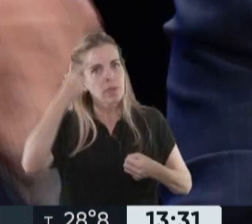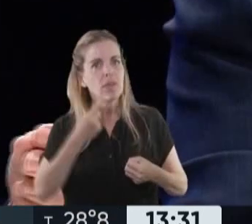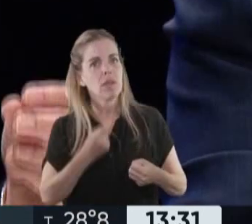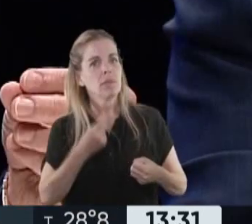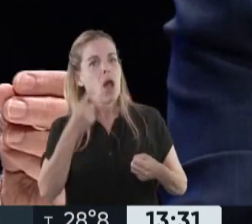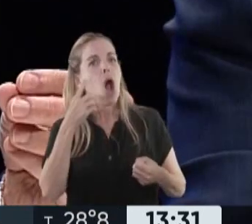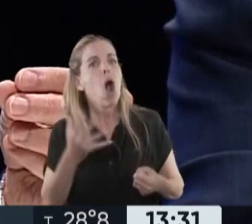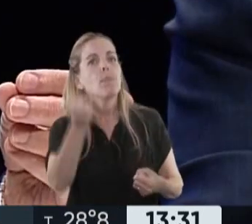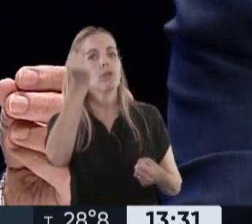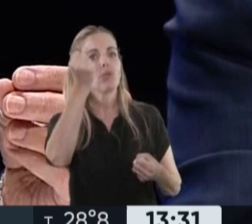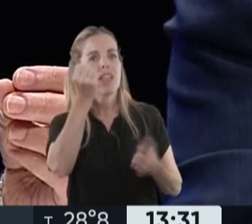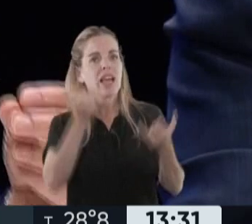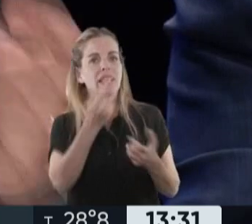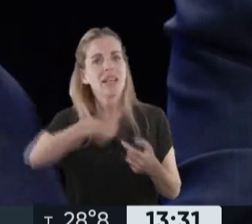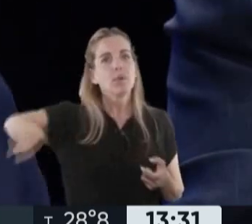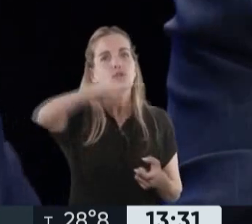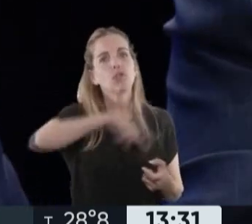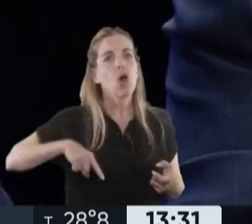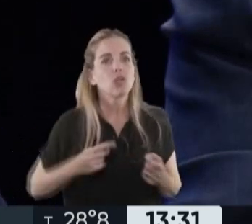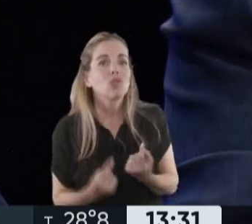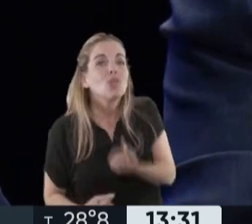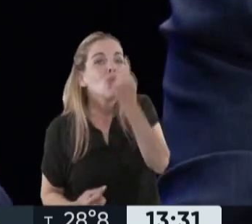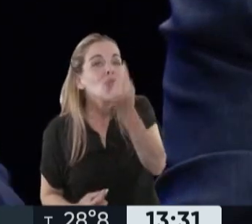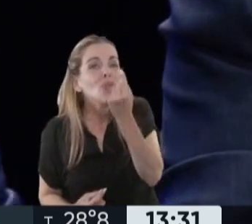que tenemos.